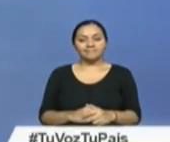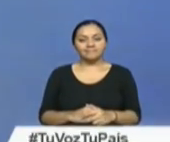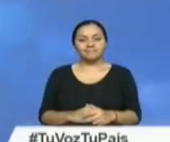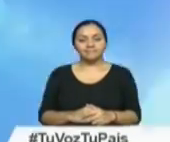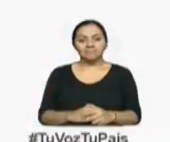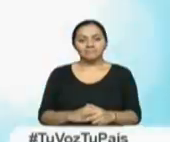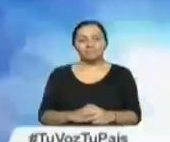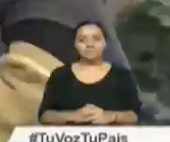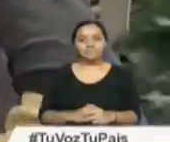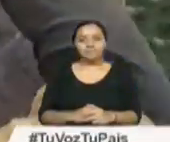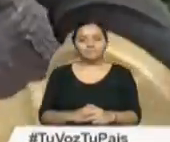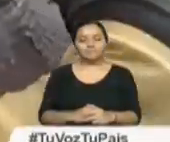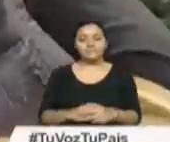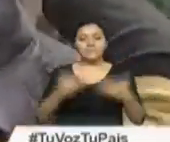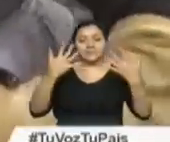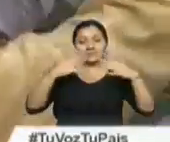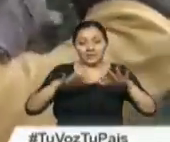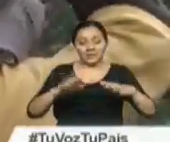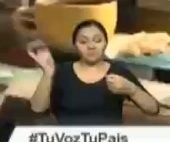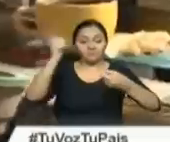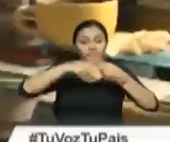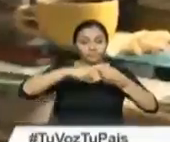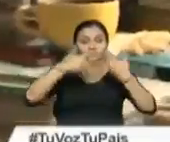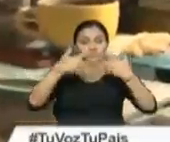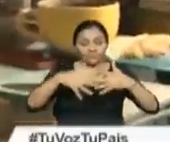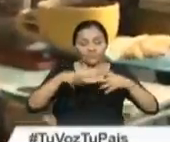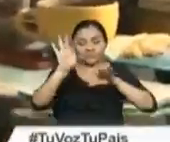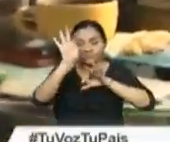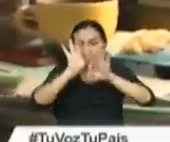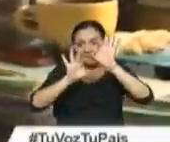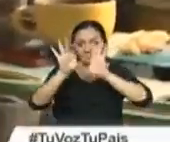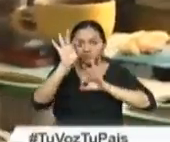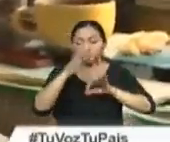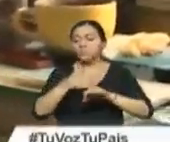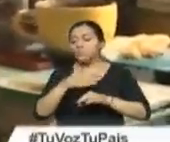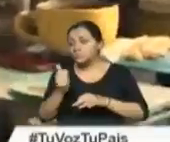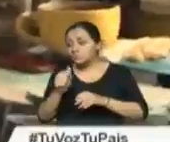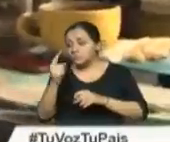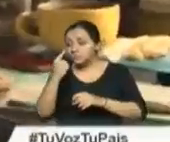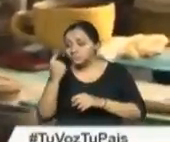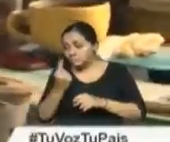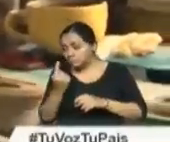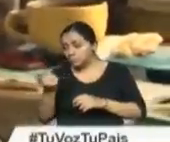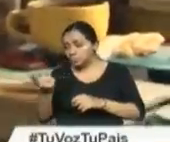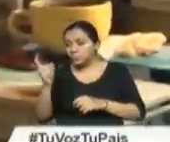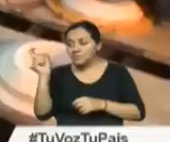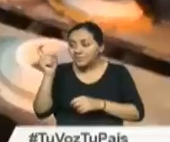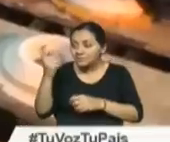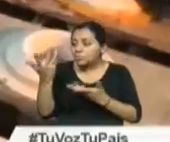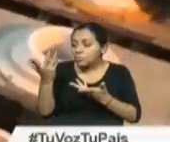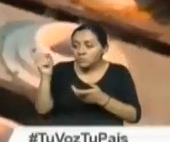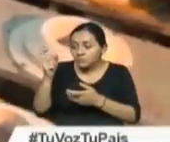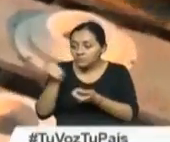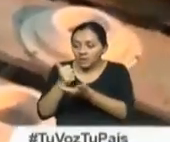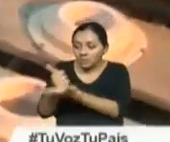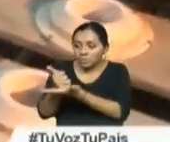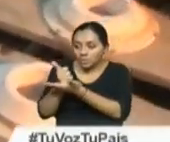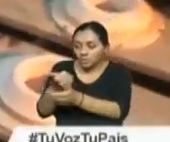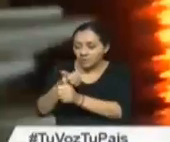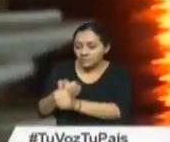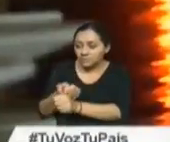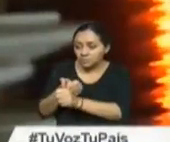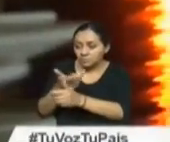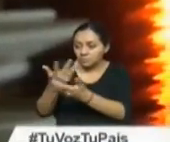www.exportaeuropa.es. Posterior a la selección, se realizará un diagnóstico para conocer las necesidades de las empresas con la finalidad